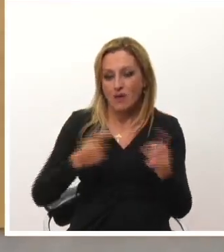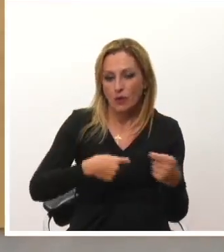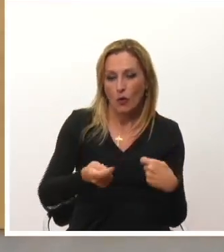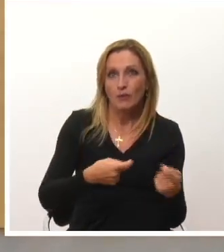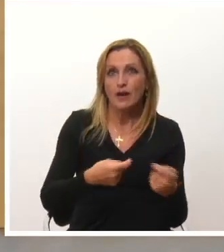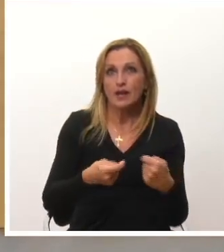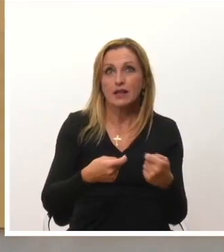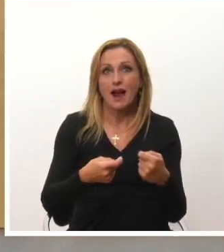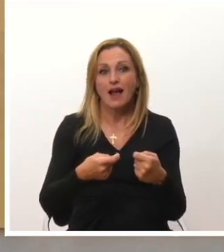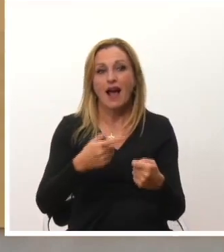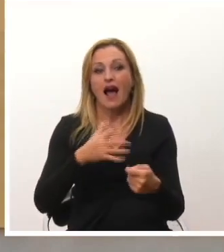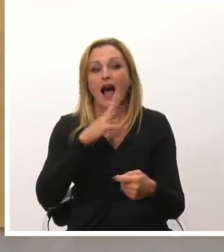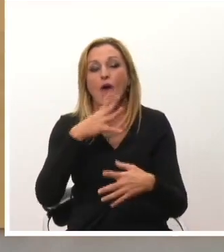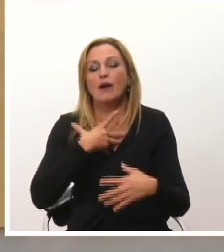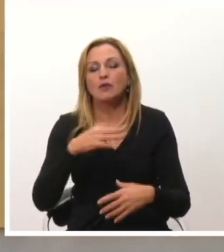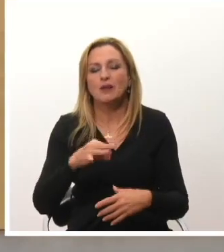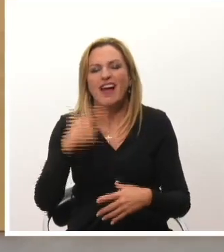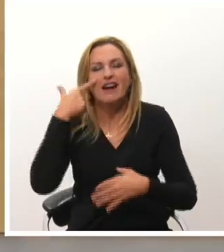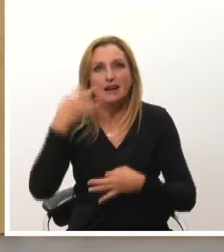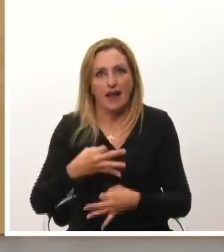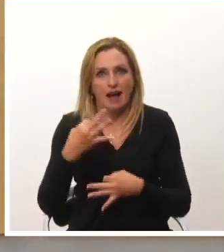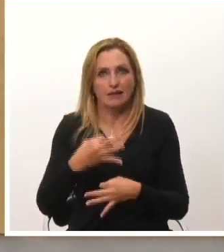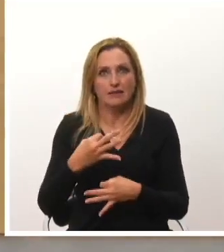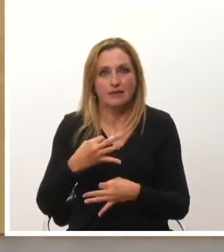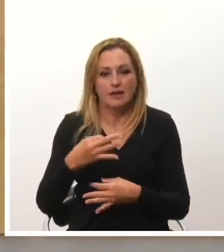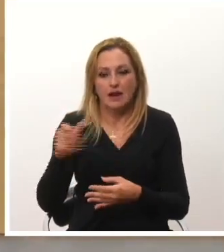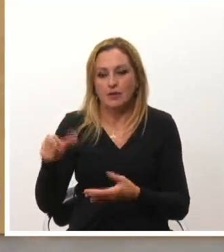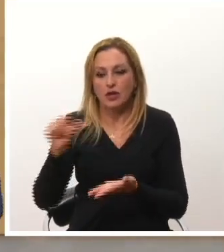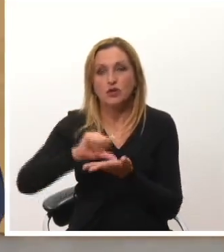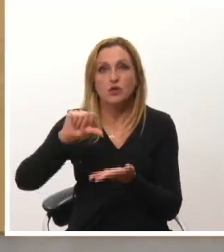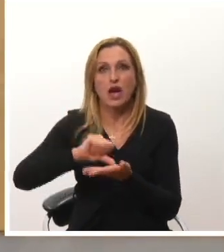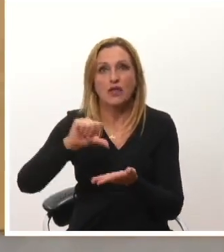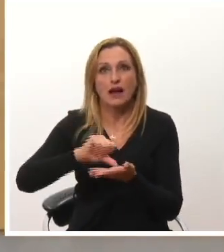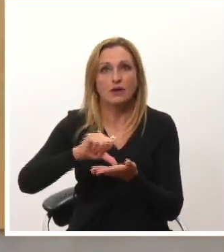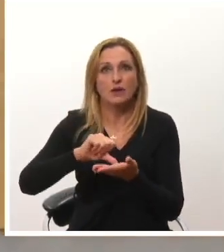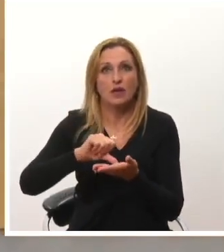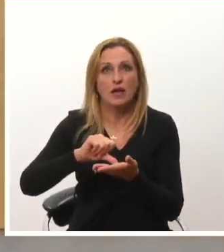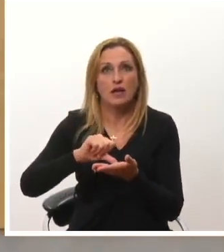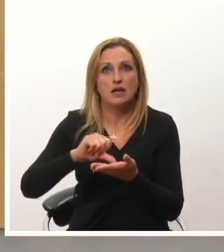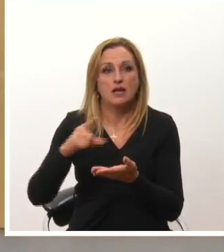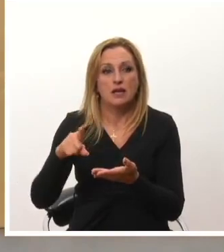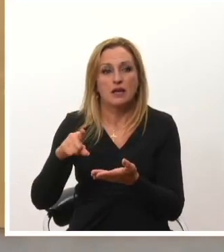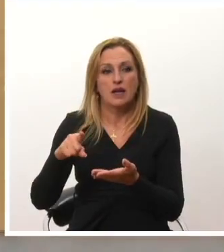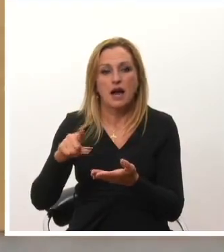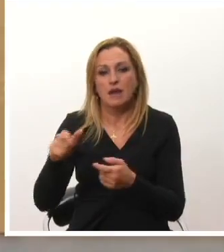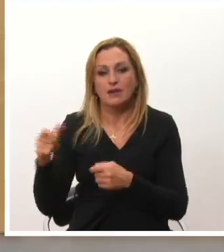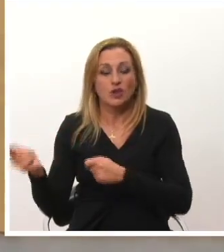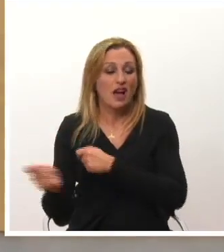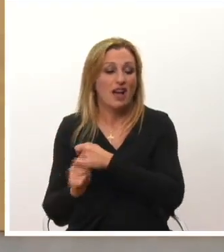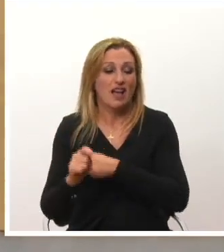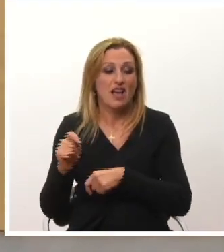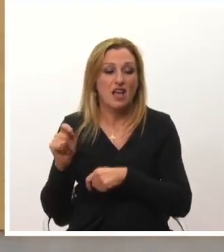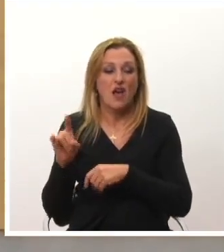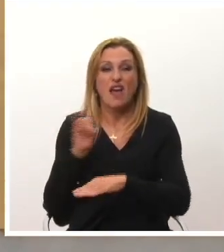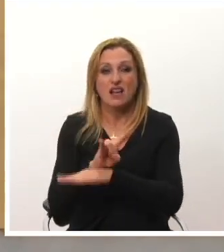una posibilidad real los ciudadanos no deben escuchar los cantos de sirena de quienes pretenden engañar a los ciudadanos con falsas